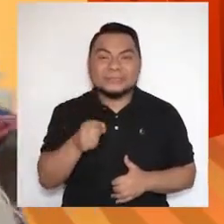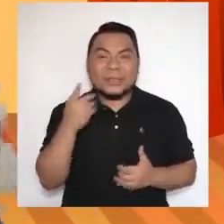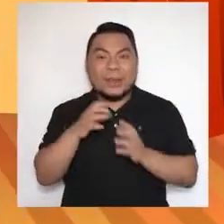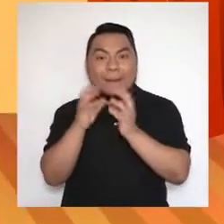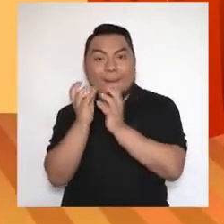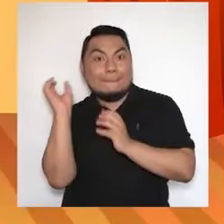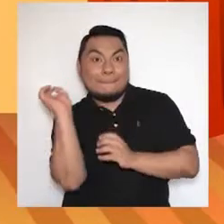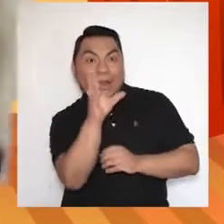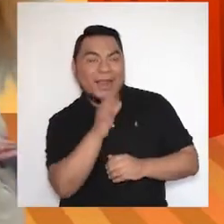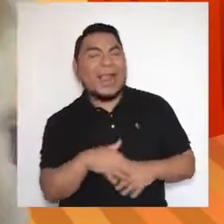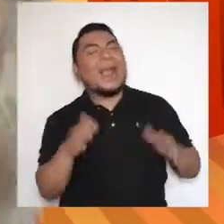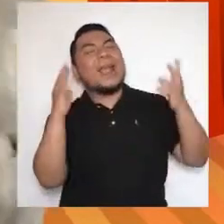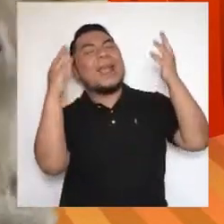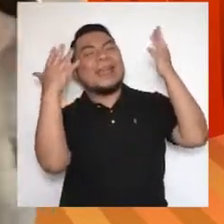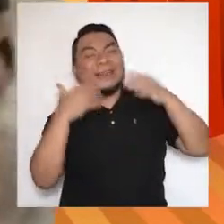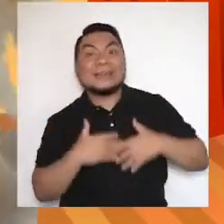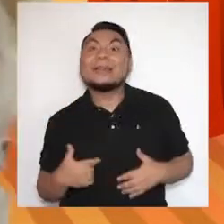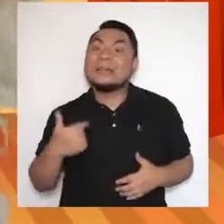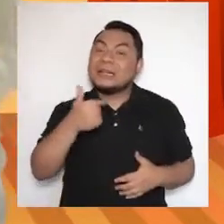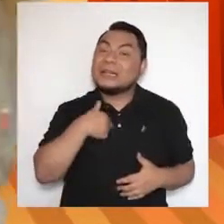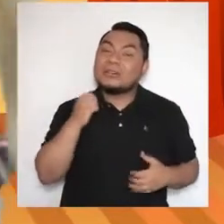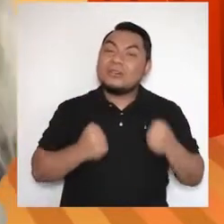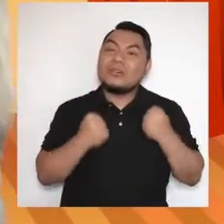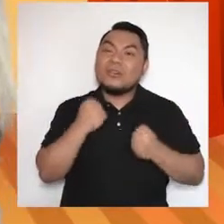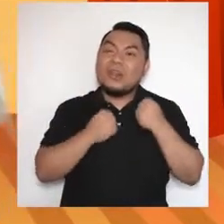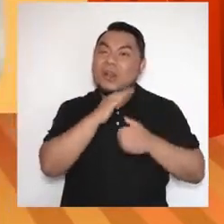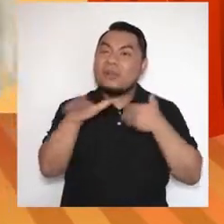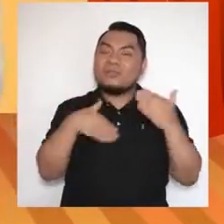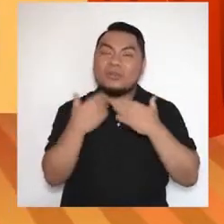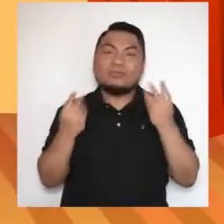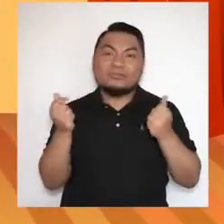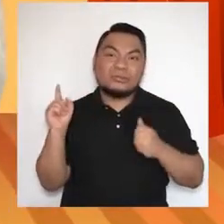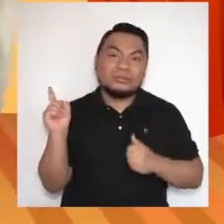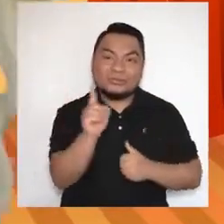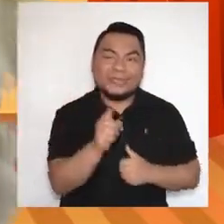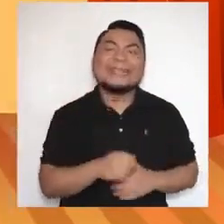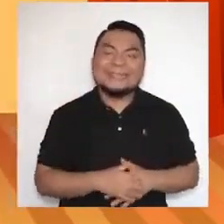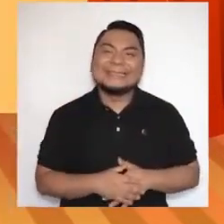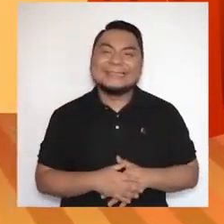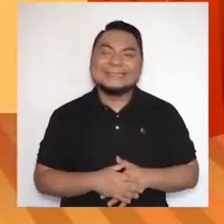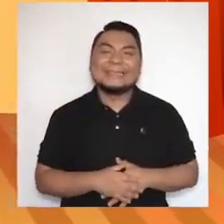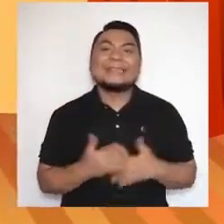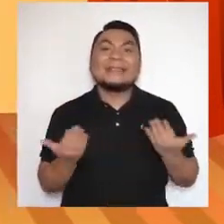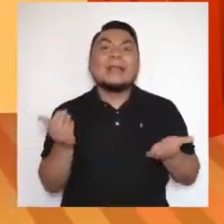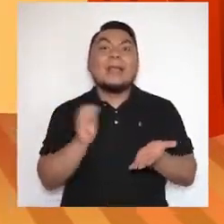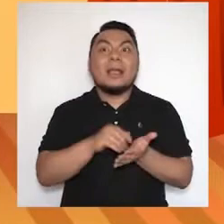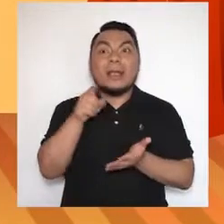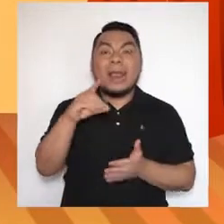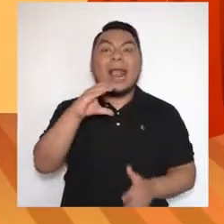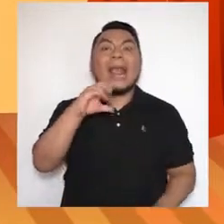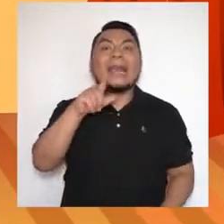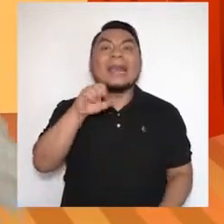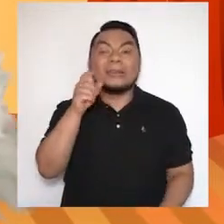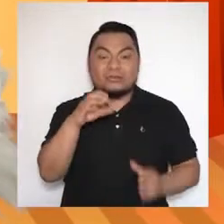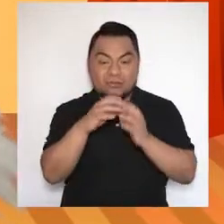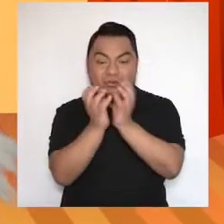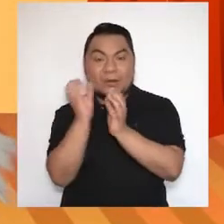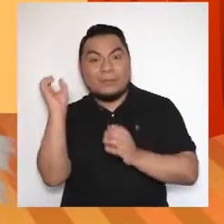pelota. ¡Pf! ¡Gol! Y yo voy corriendo a toda velocidad. Una vez Carlitos lanzó la